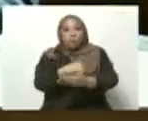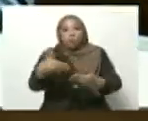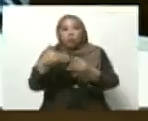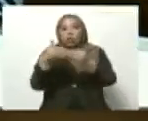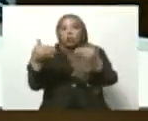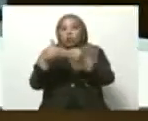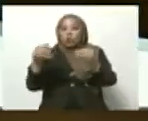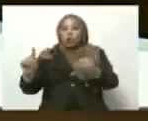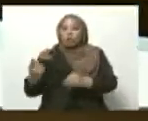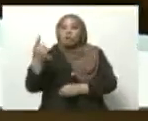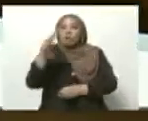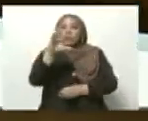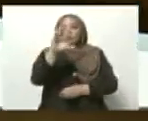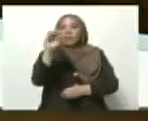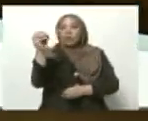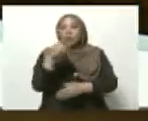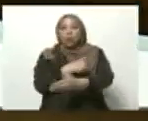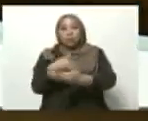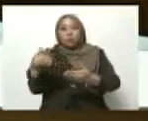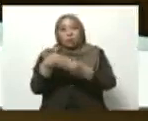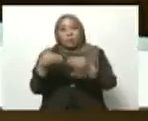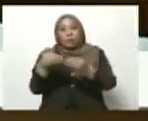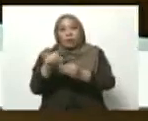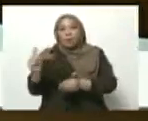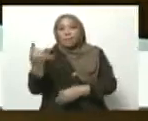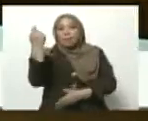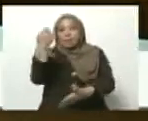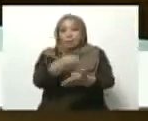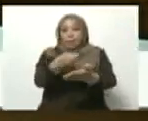primer, gracias, el primer pago.